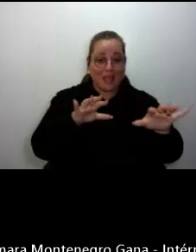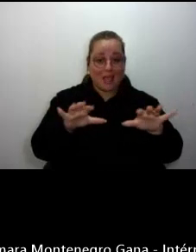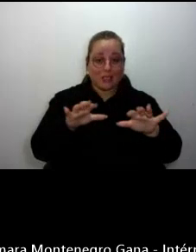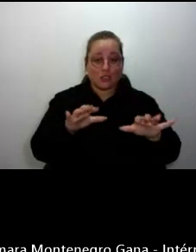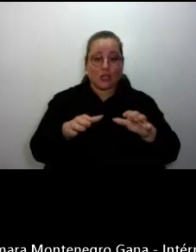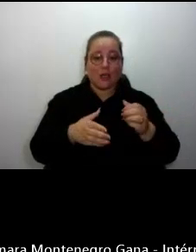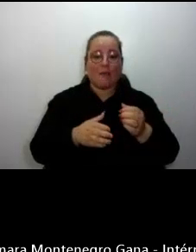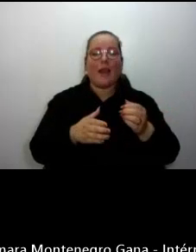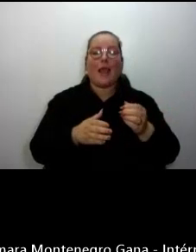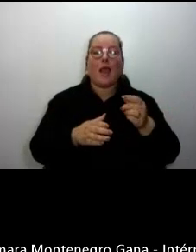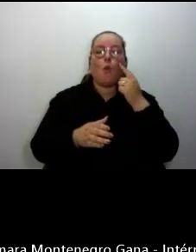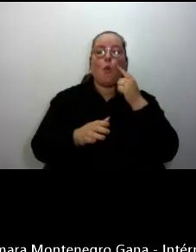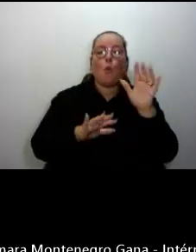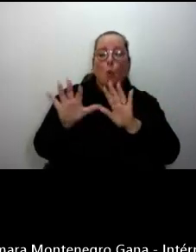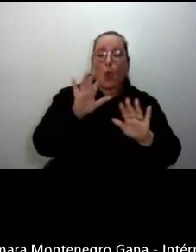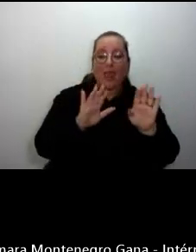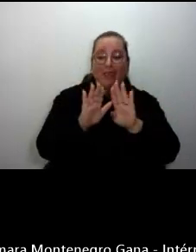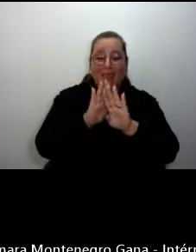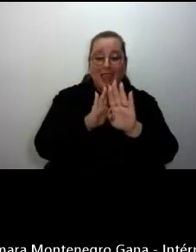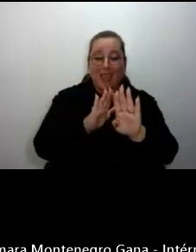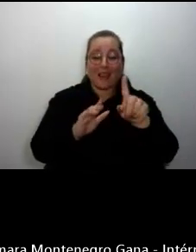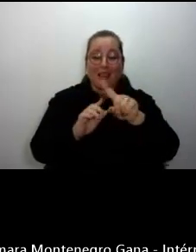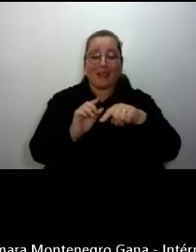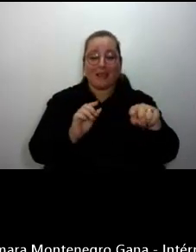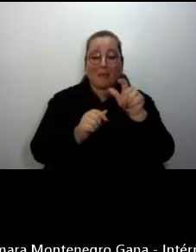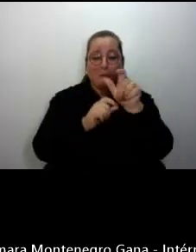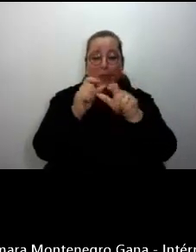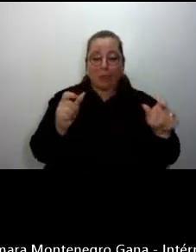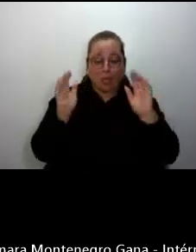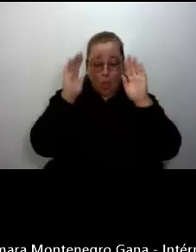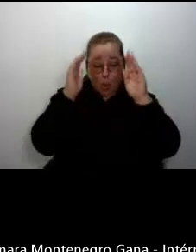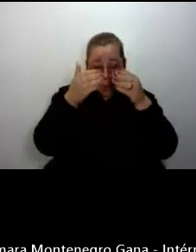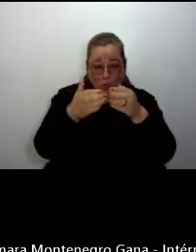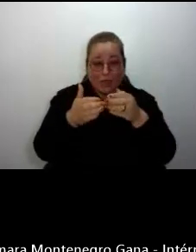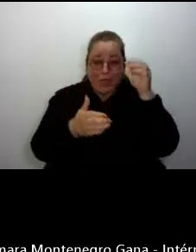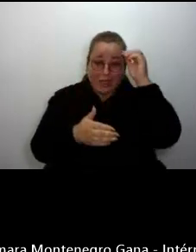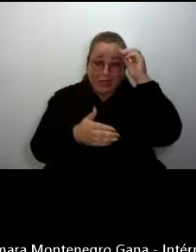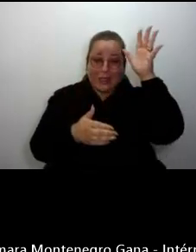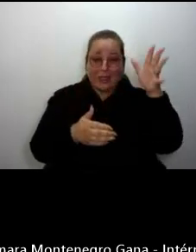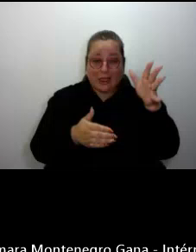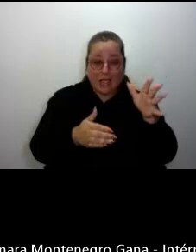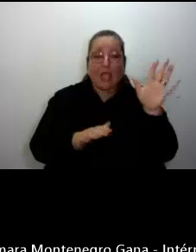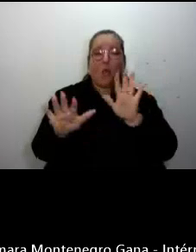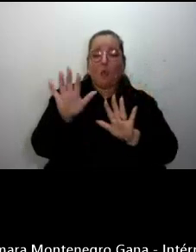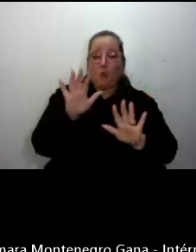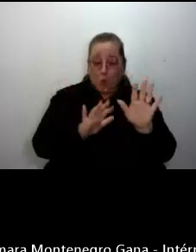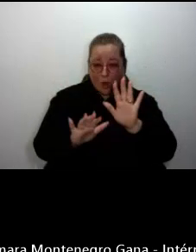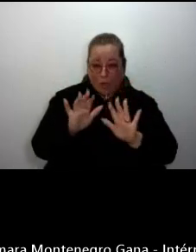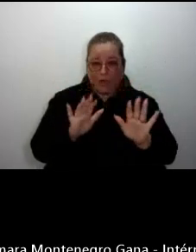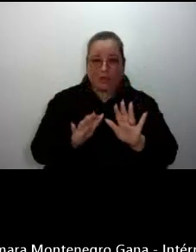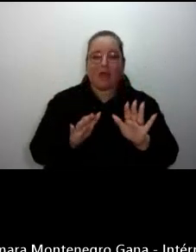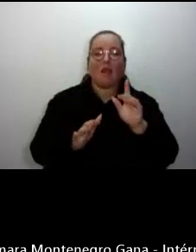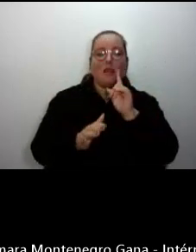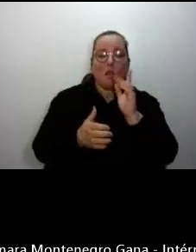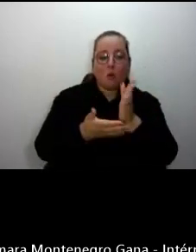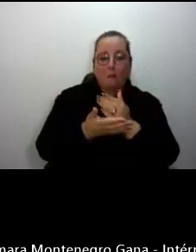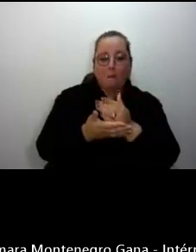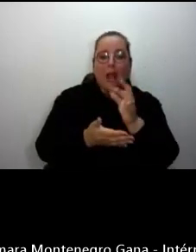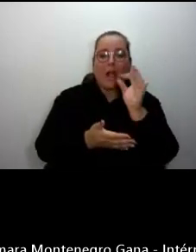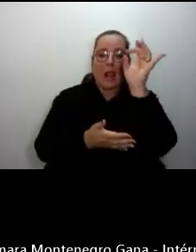la vulnerabilidad frente al entorno del estudiantado autista. En este plan, ¿verdad?, que es un plan individual, se van a describir,